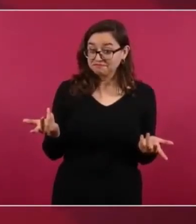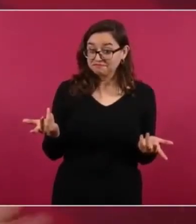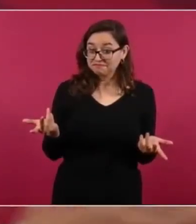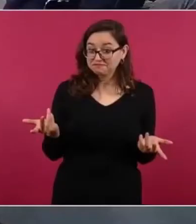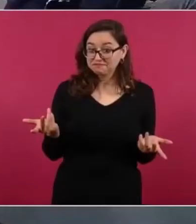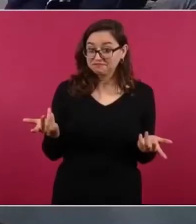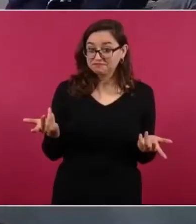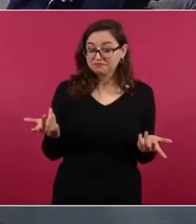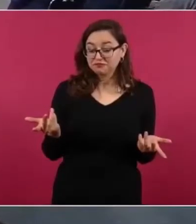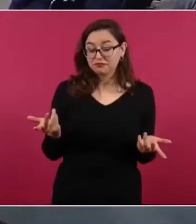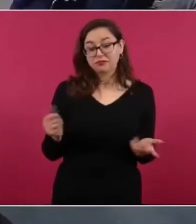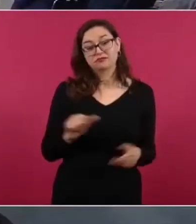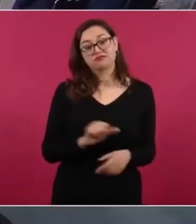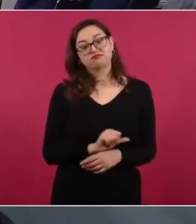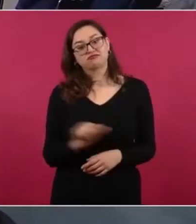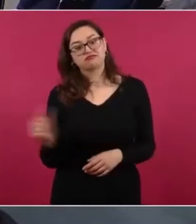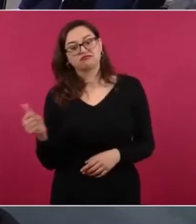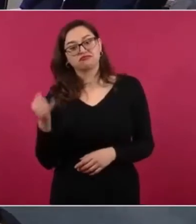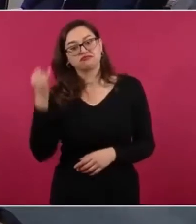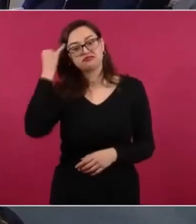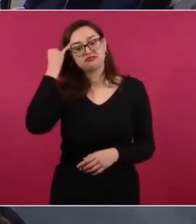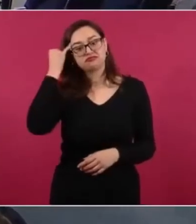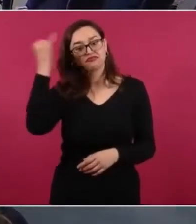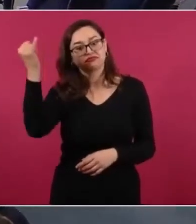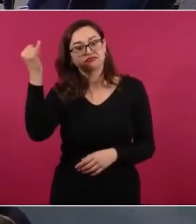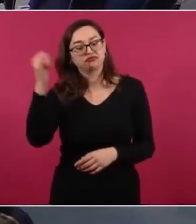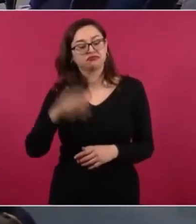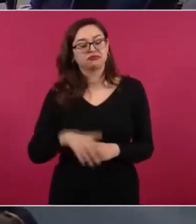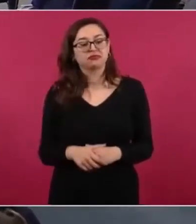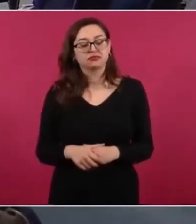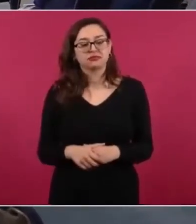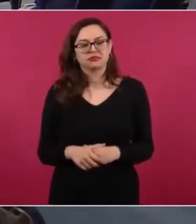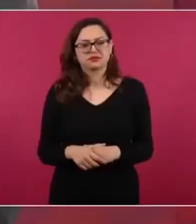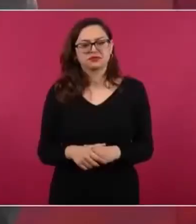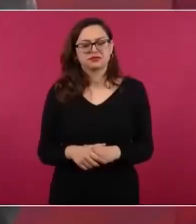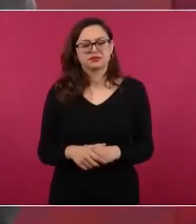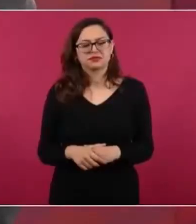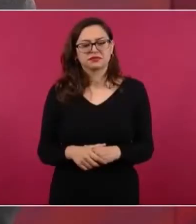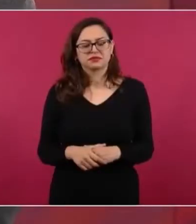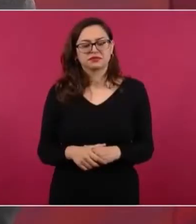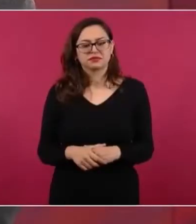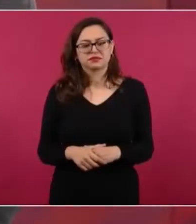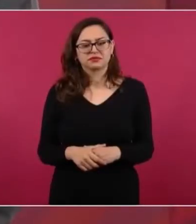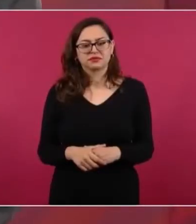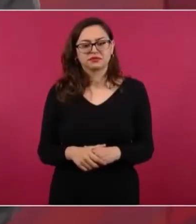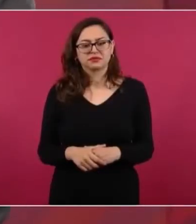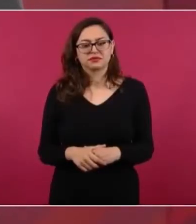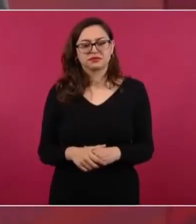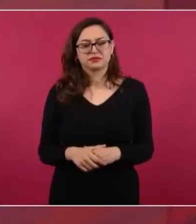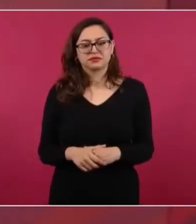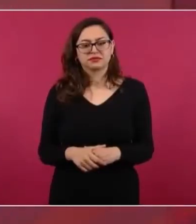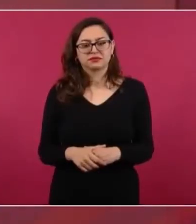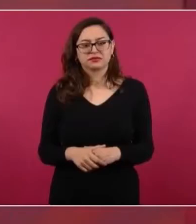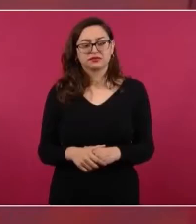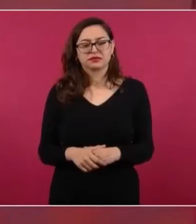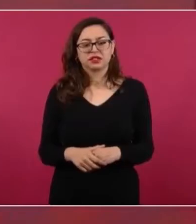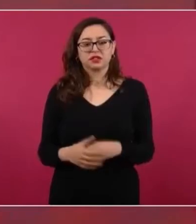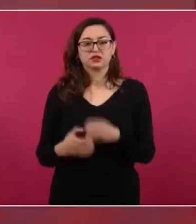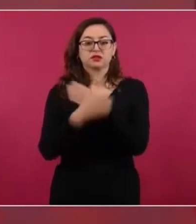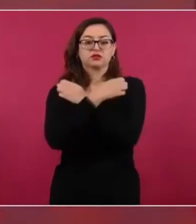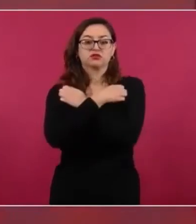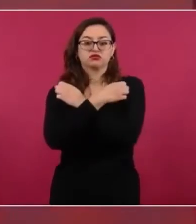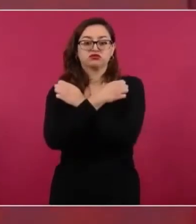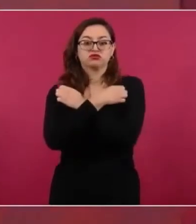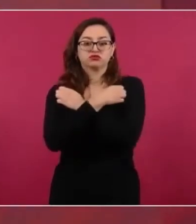Y el otro extremo es lo que hemos dicho en algunas ocasiones. Hay una eminencia,